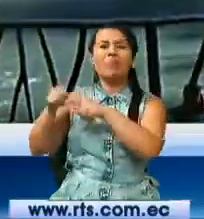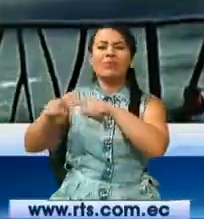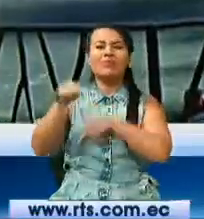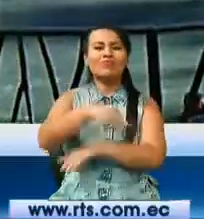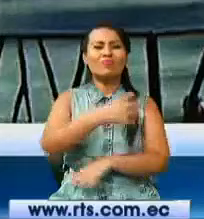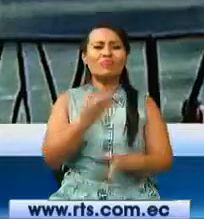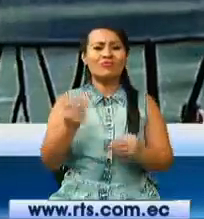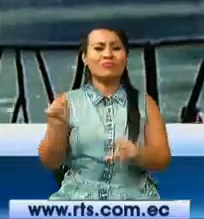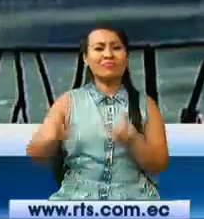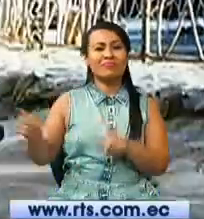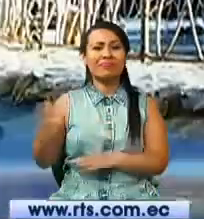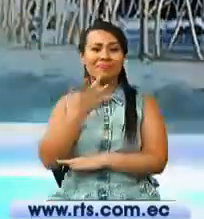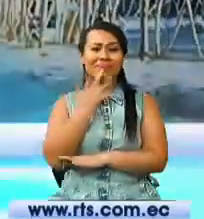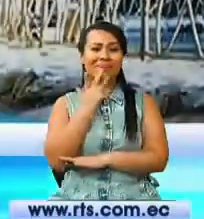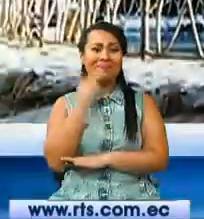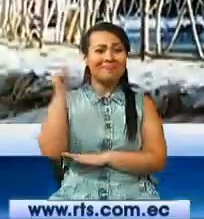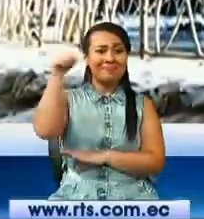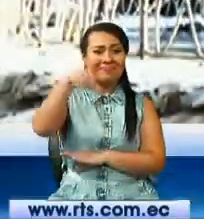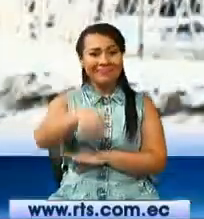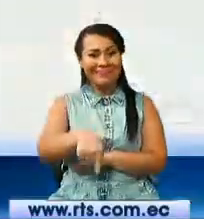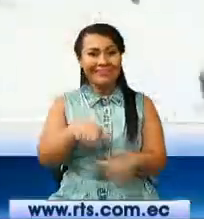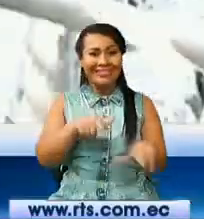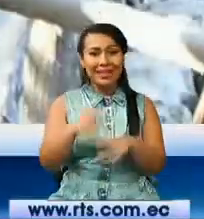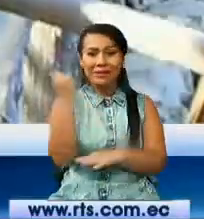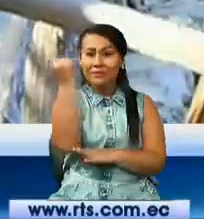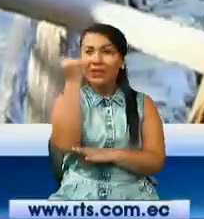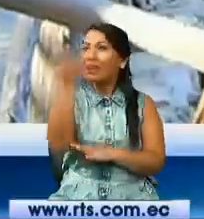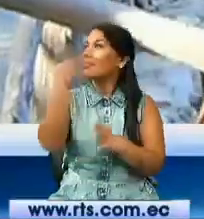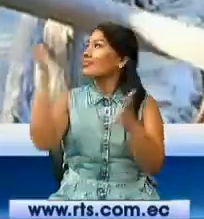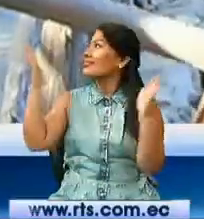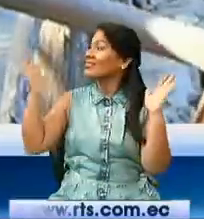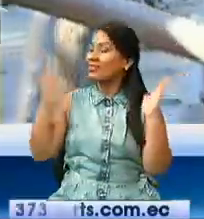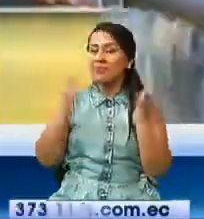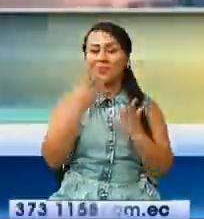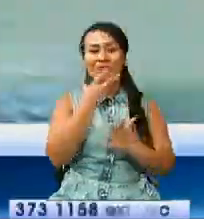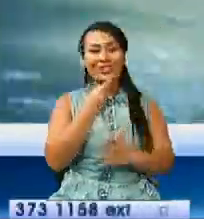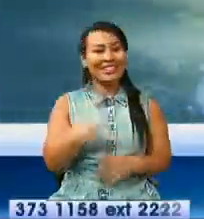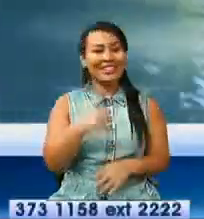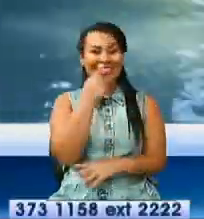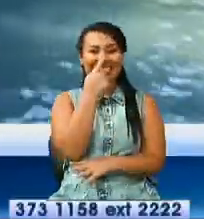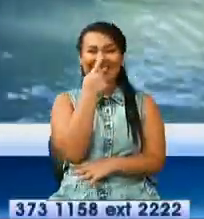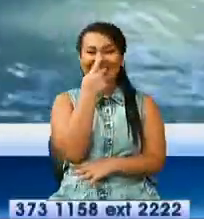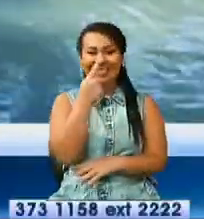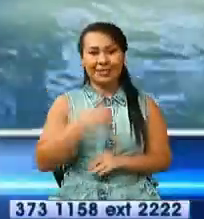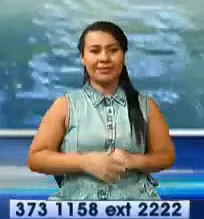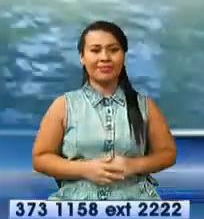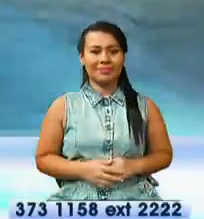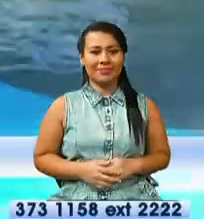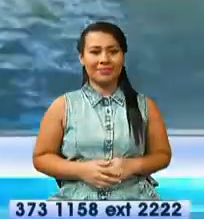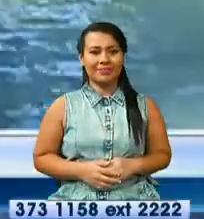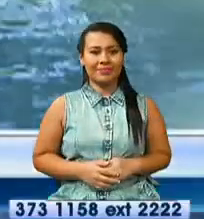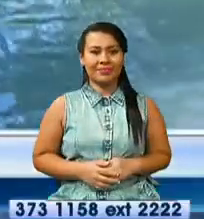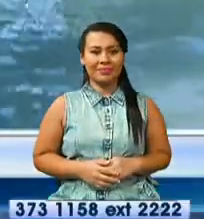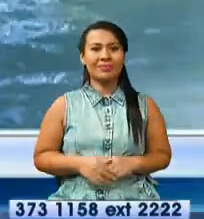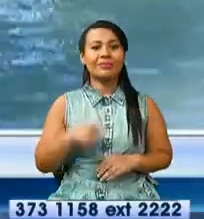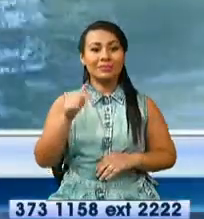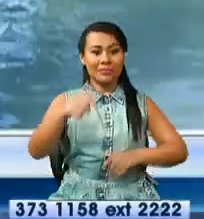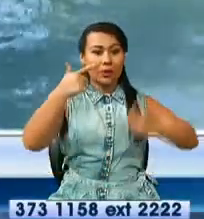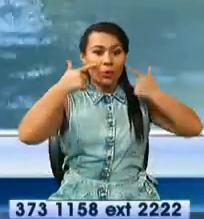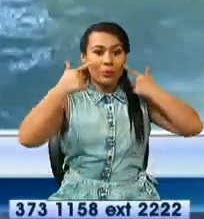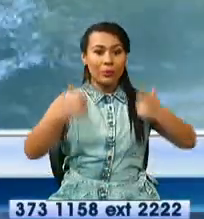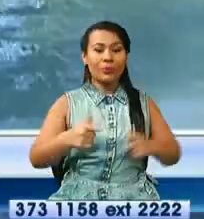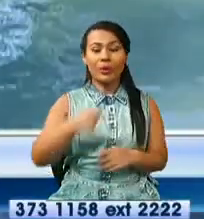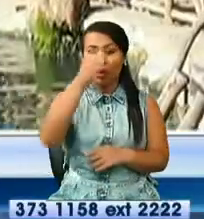se adentre en esa verde experiencia. Sí, nos pareció interesante la preservación de la